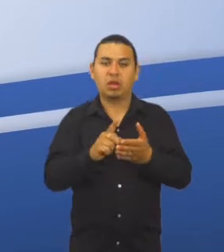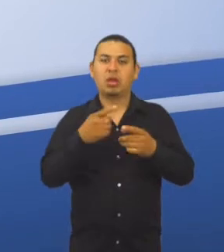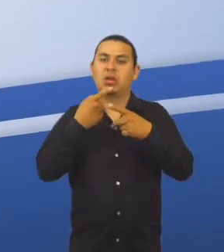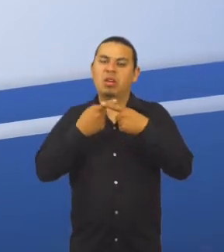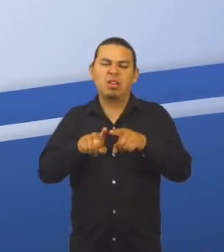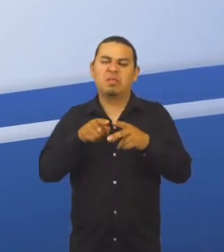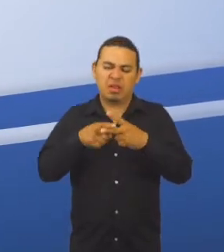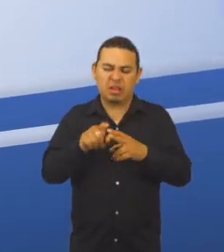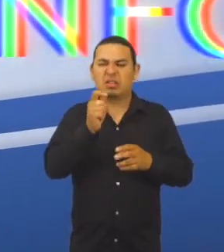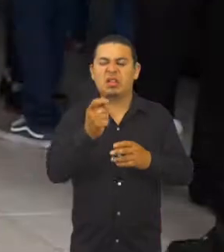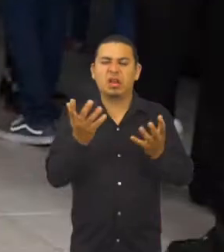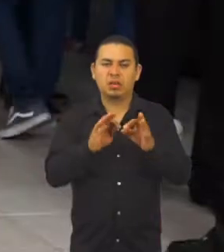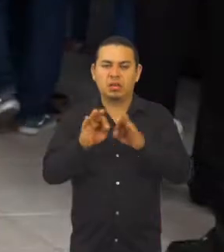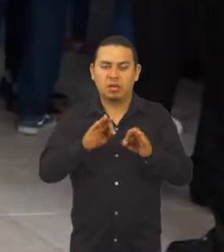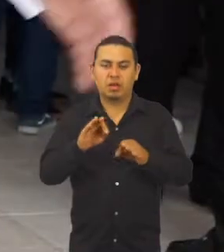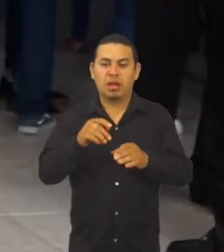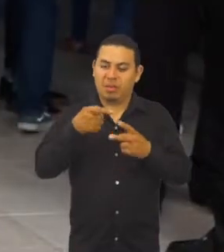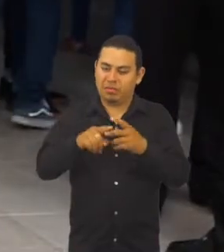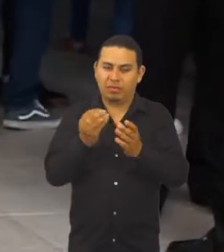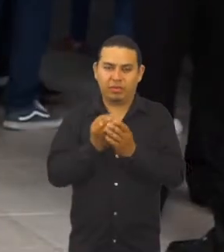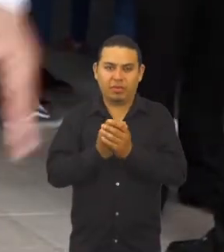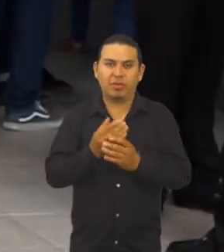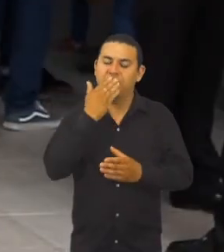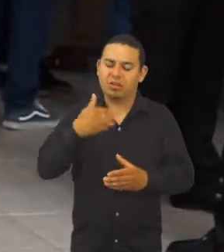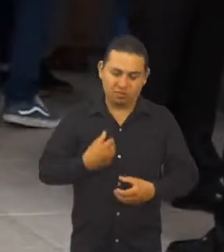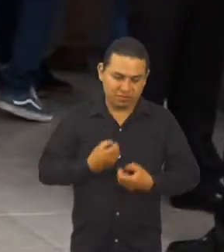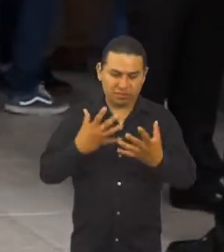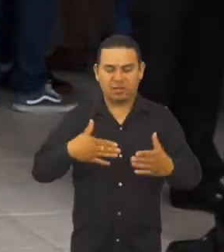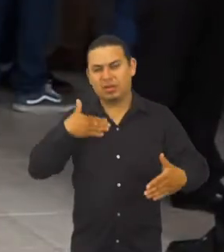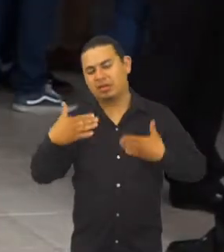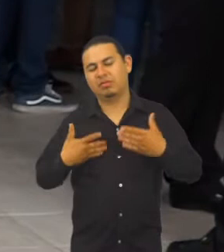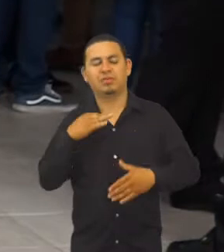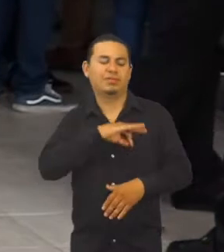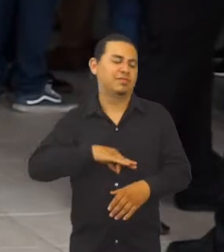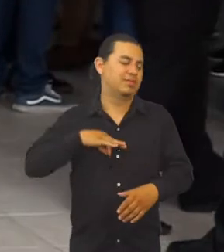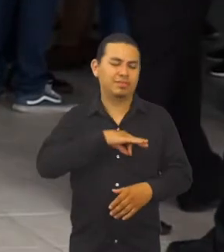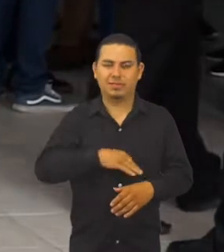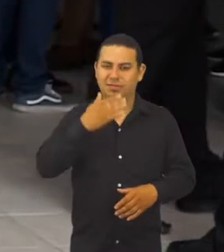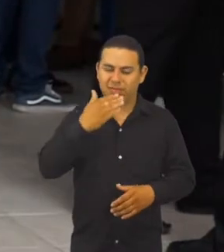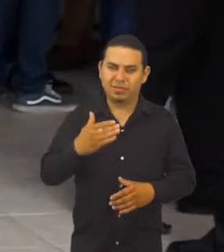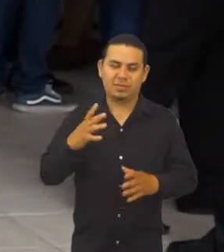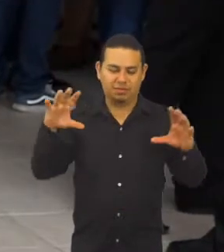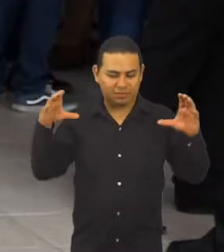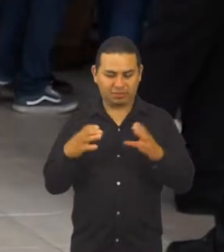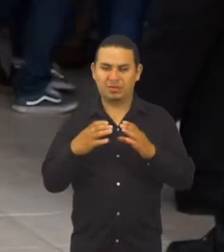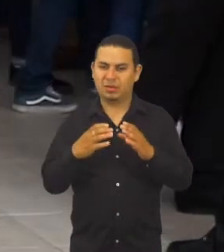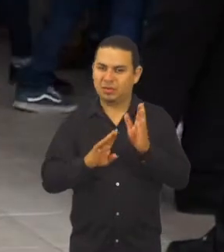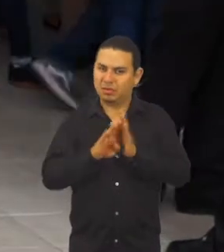y Ciencias Sociales. Antes que nada, manifestar mi alegría, mi felicidad por este nuevo